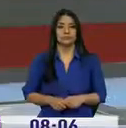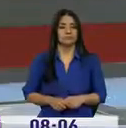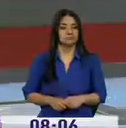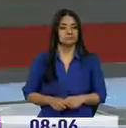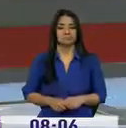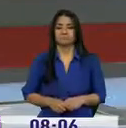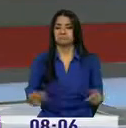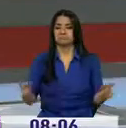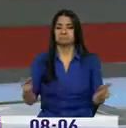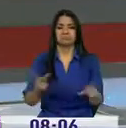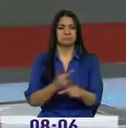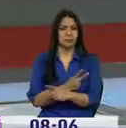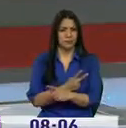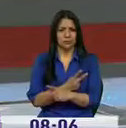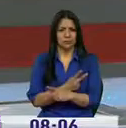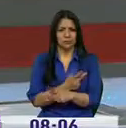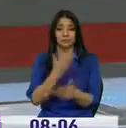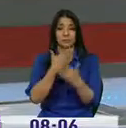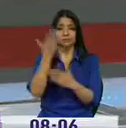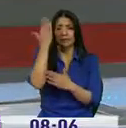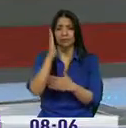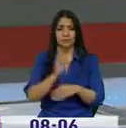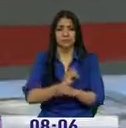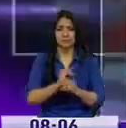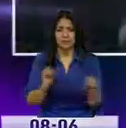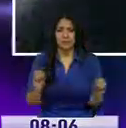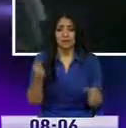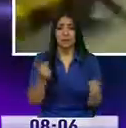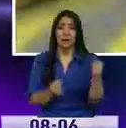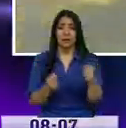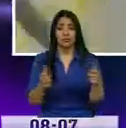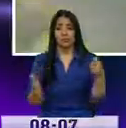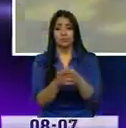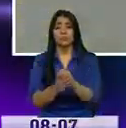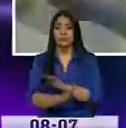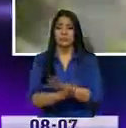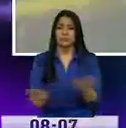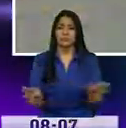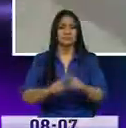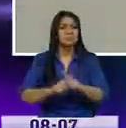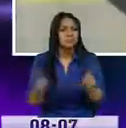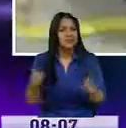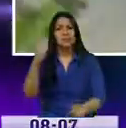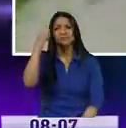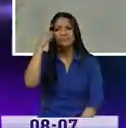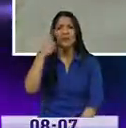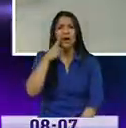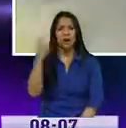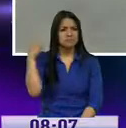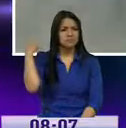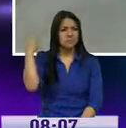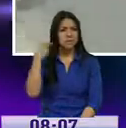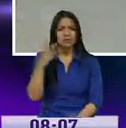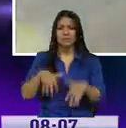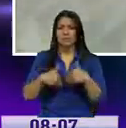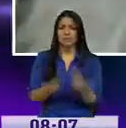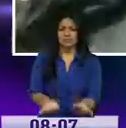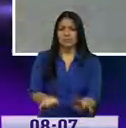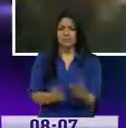sido una tragedia que, Dios gracias, no pasó más allá que un auto golpeado. Pero ¿en qué cabeza está